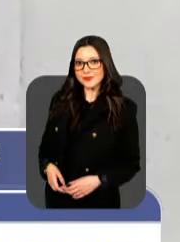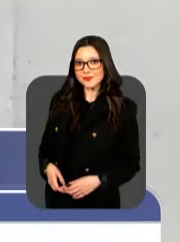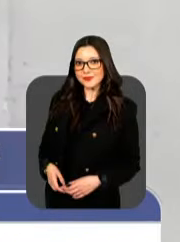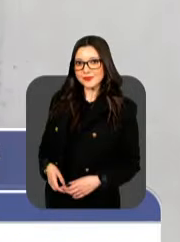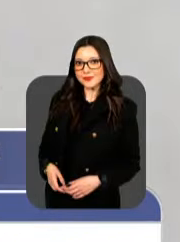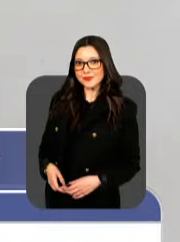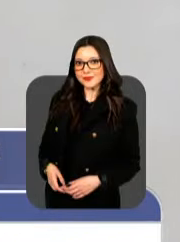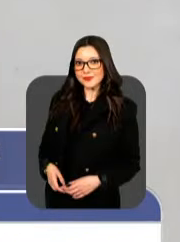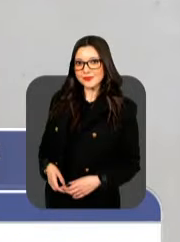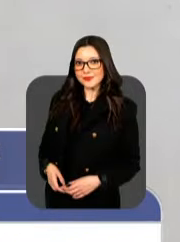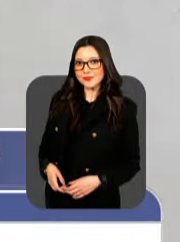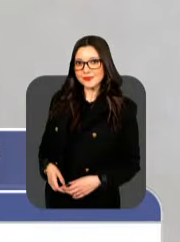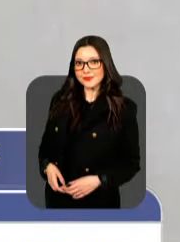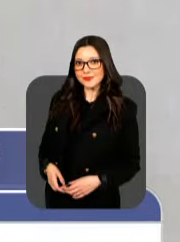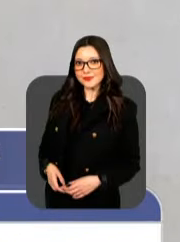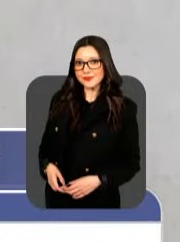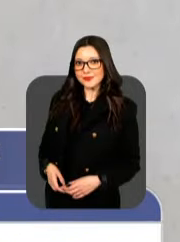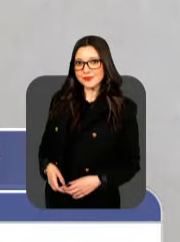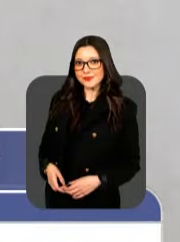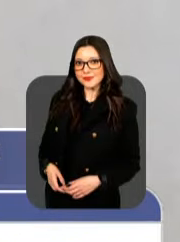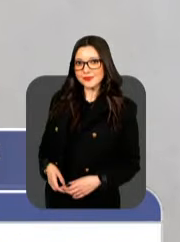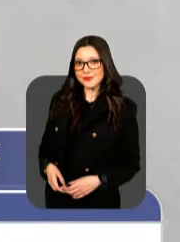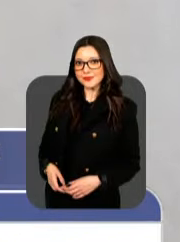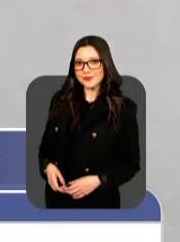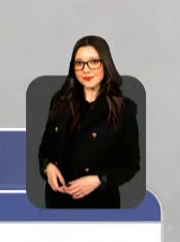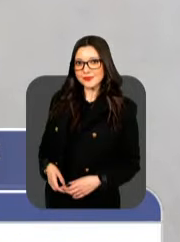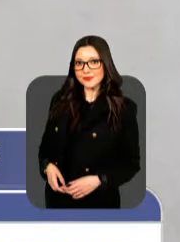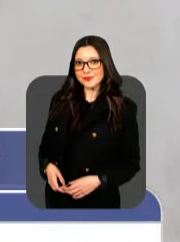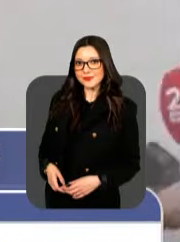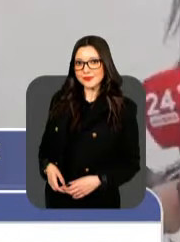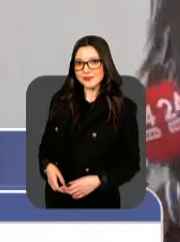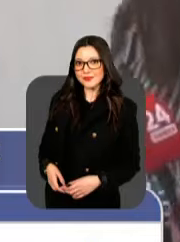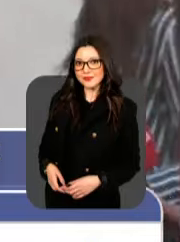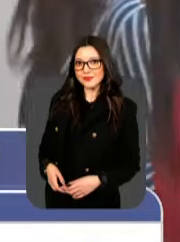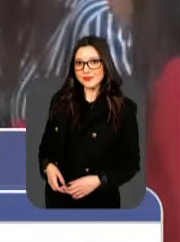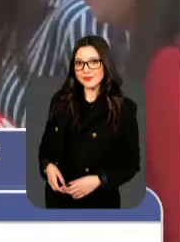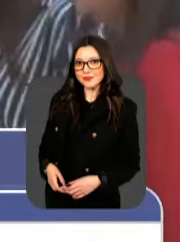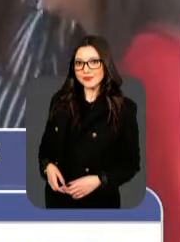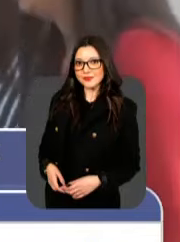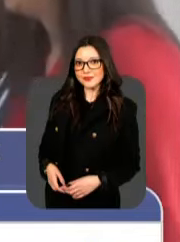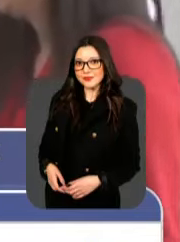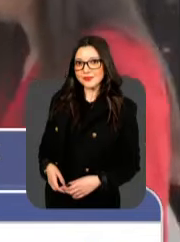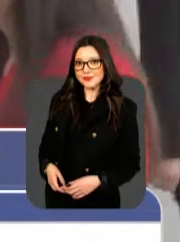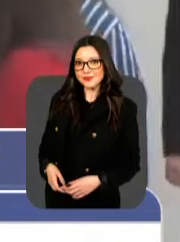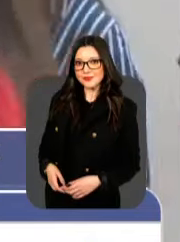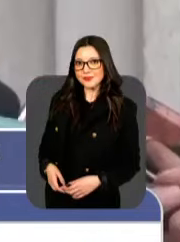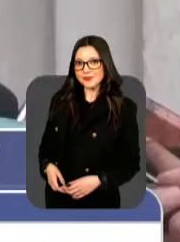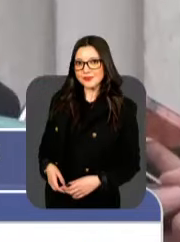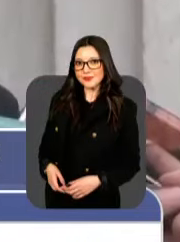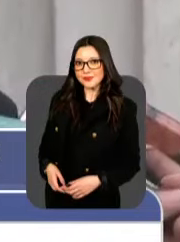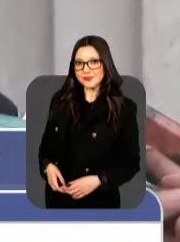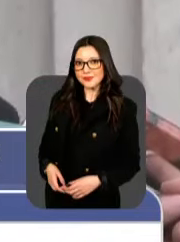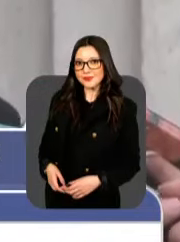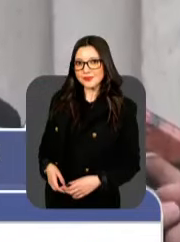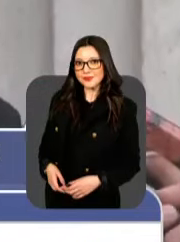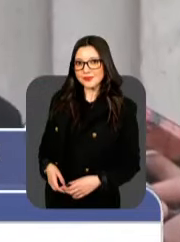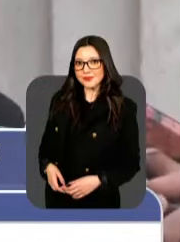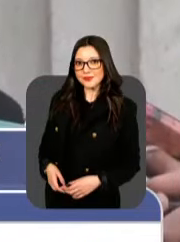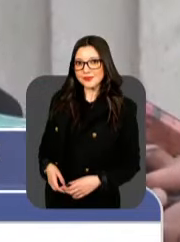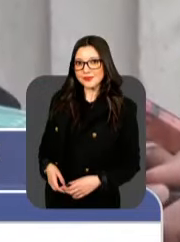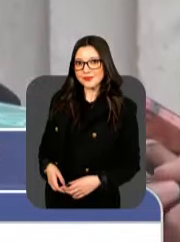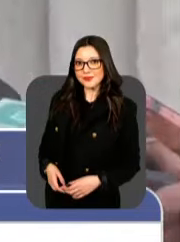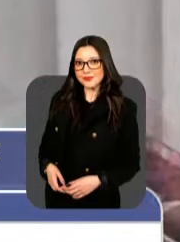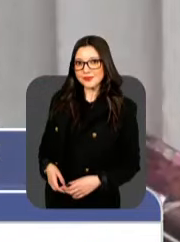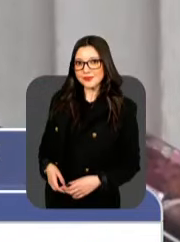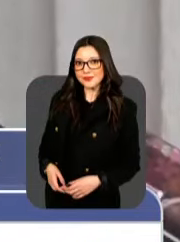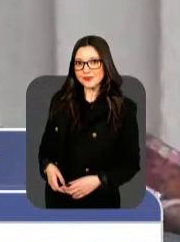Ya vamos a estar atentos porque seguramente seguirá esto dando vuelta porque sí. El gobierno sí lo tiene bien complicado. Lo tiene complicado y